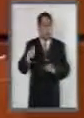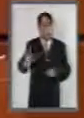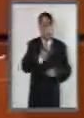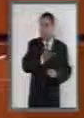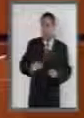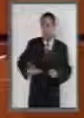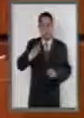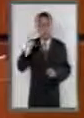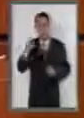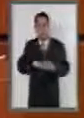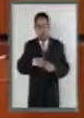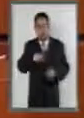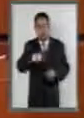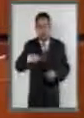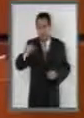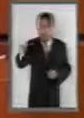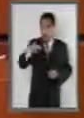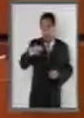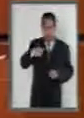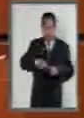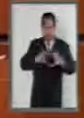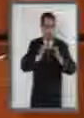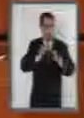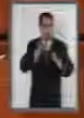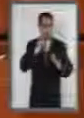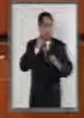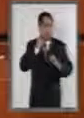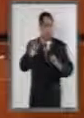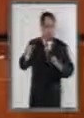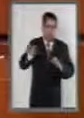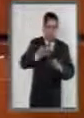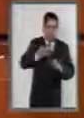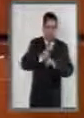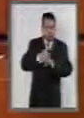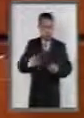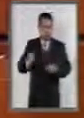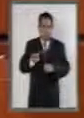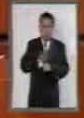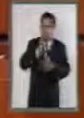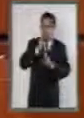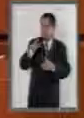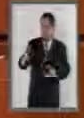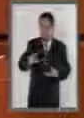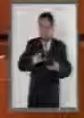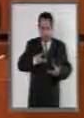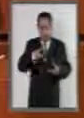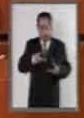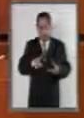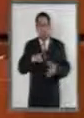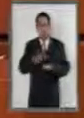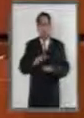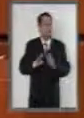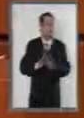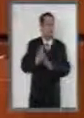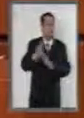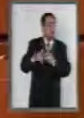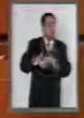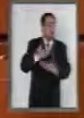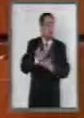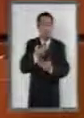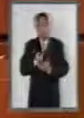enviar al Congreso de la Unión un informe sobre los resultados obtenidos en materia de desarrollo económico y